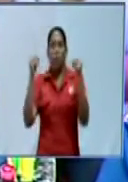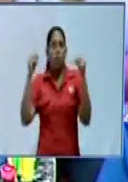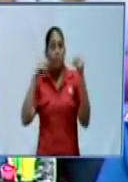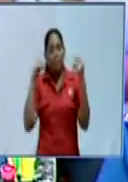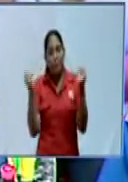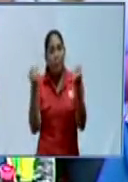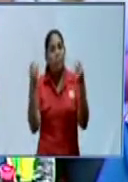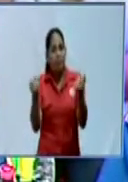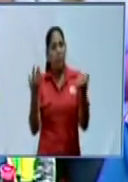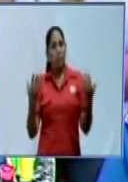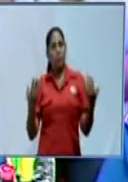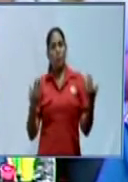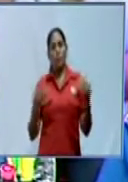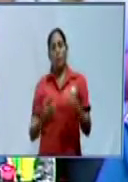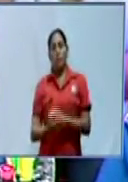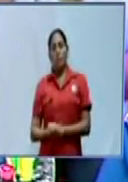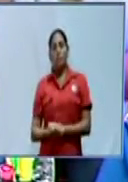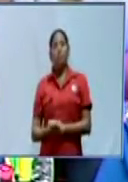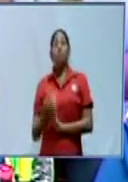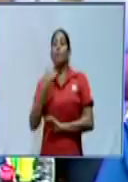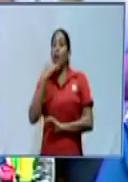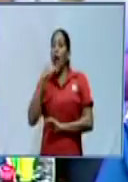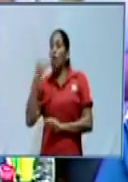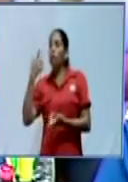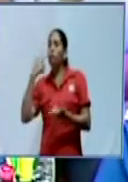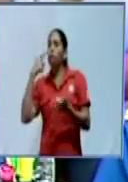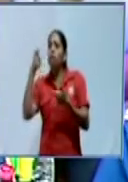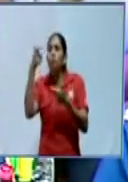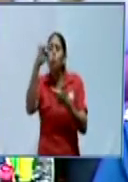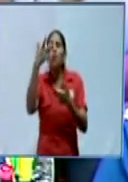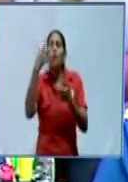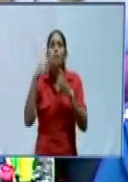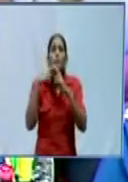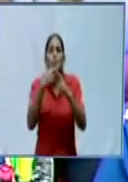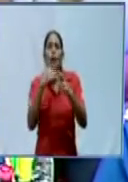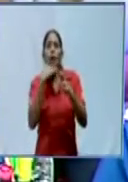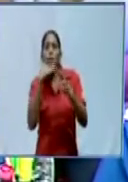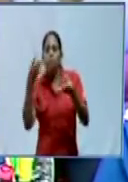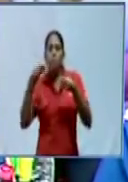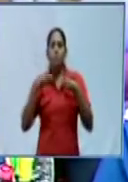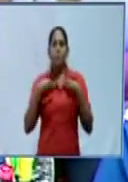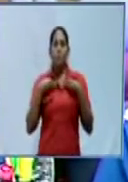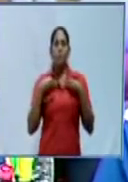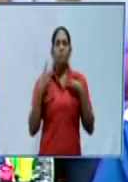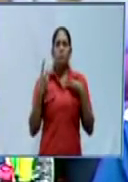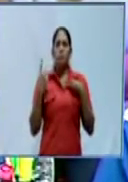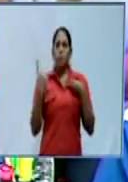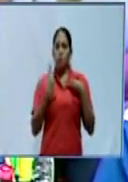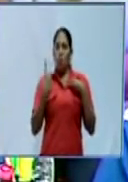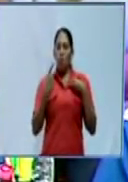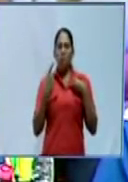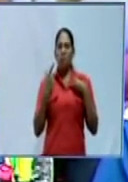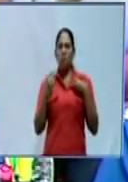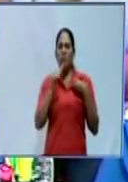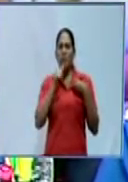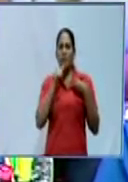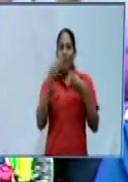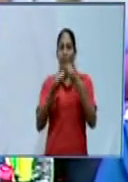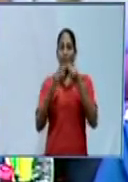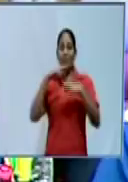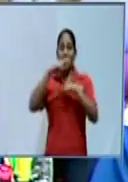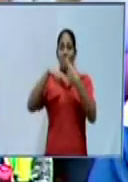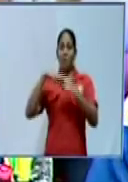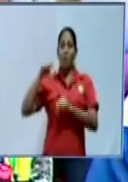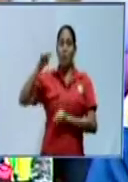¿Verdad? Seguro. La crítica y la autocrítica solo la podemos ejercer los revolucionarios, las